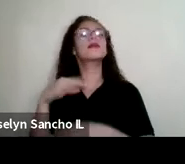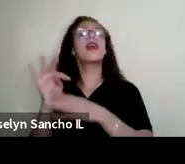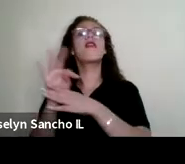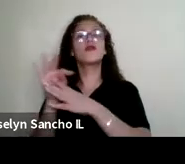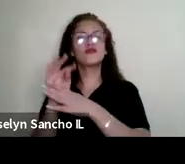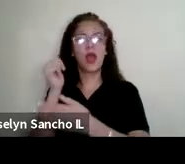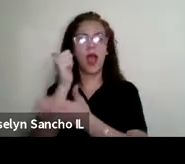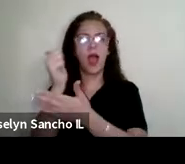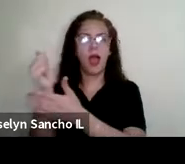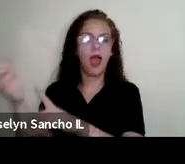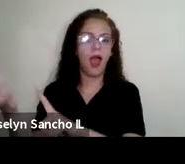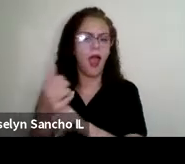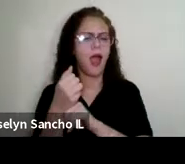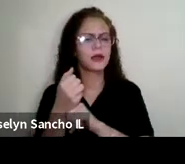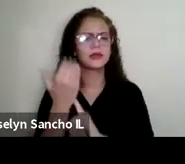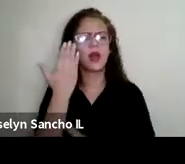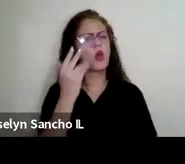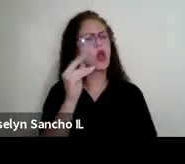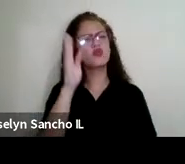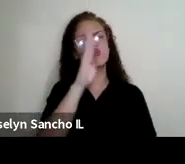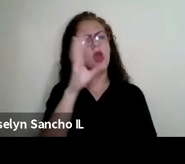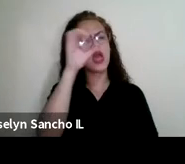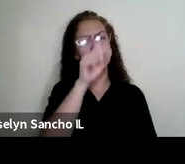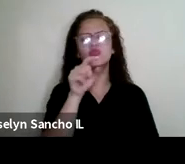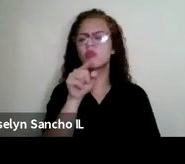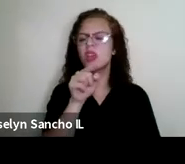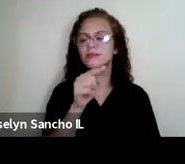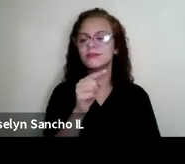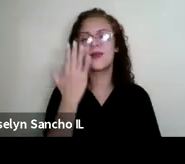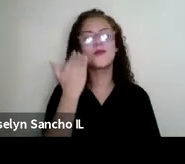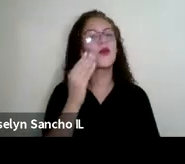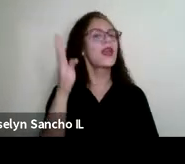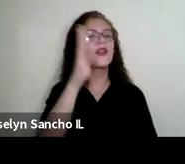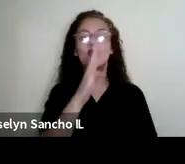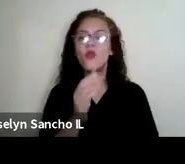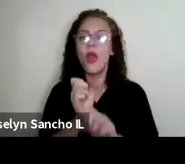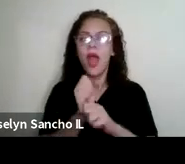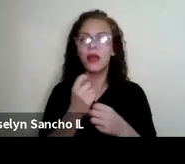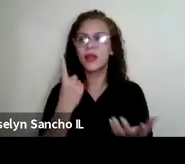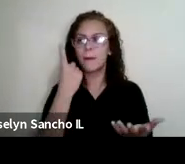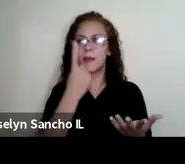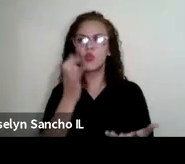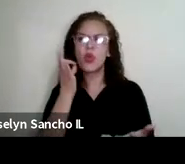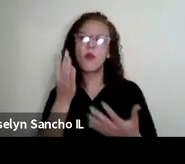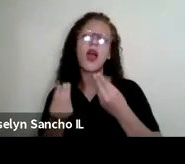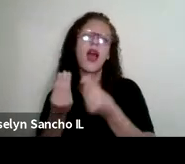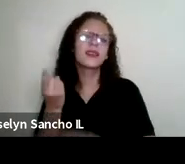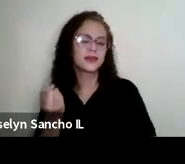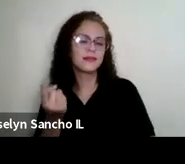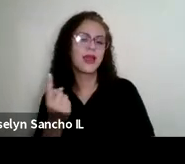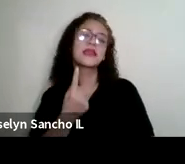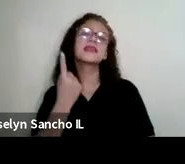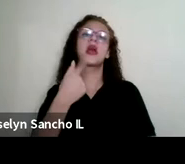caza. ¿Por qué nunca habíamos descubierto esto? Porque nunca nos habíamos hecho la pregunta. Siempre